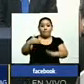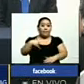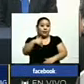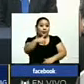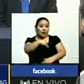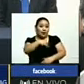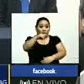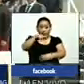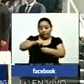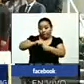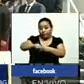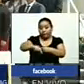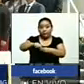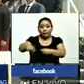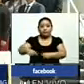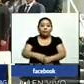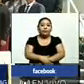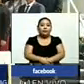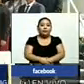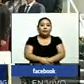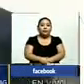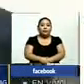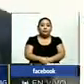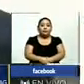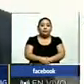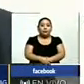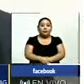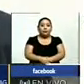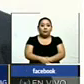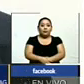y Ganadería.